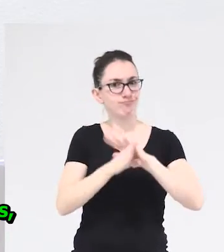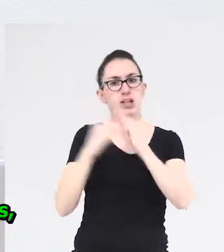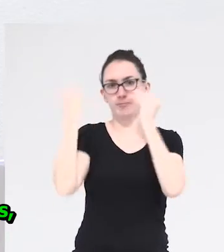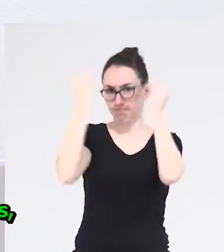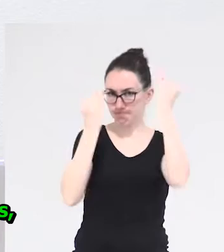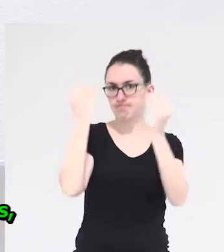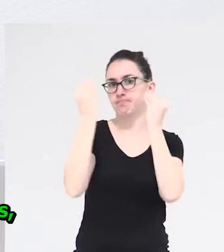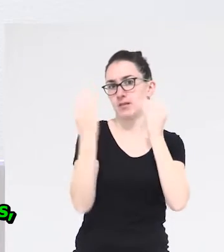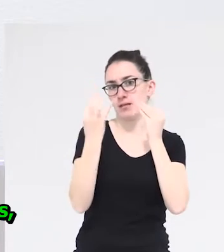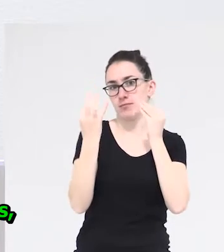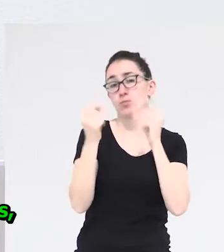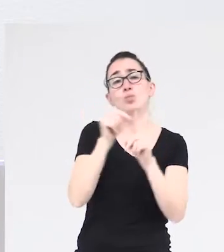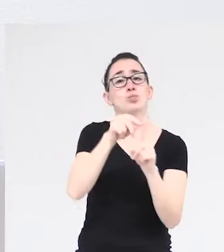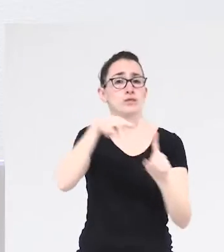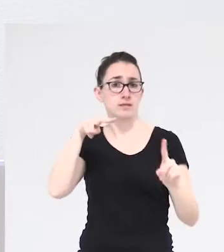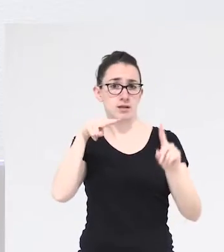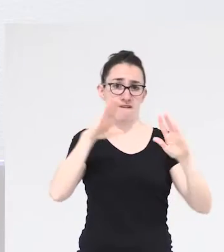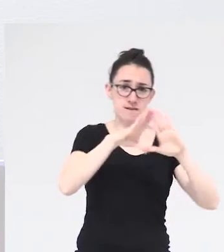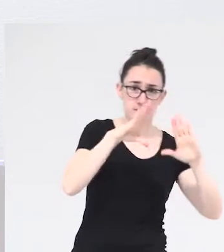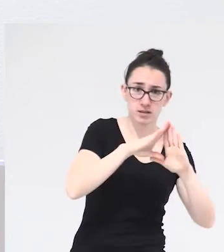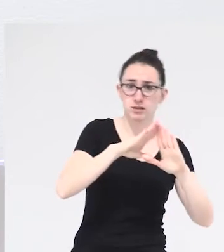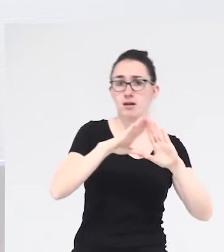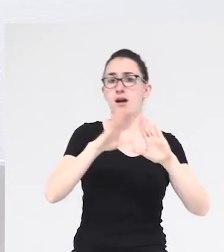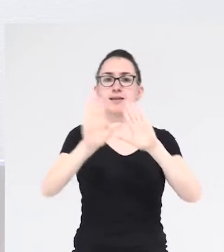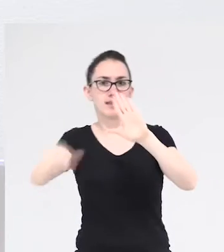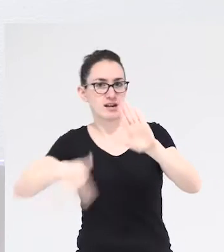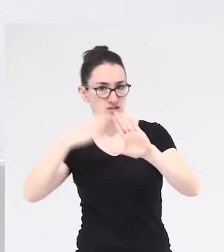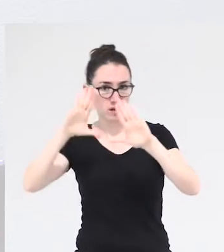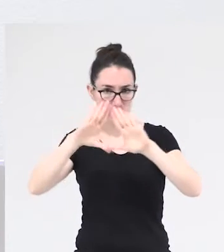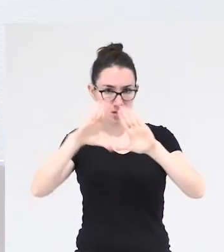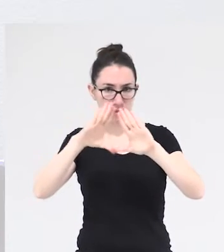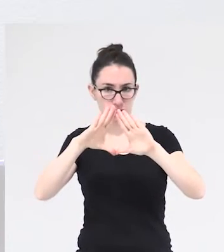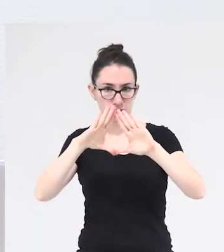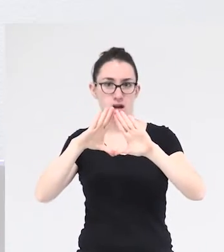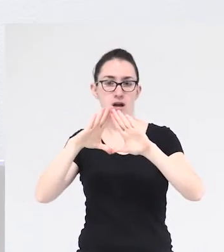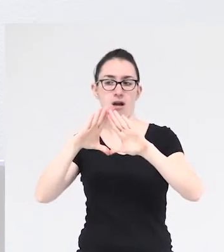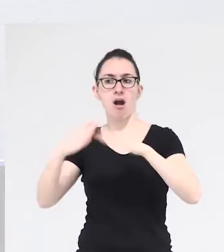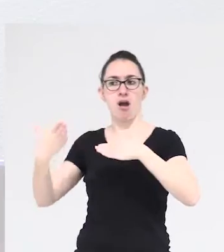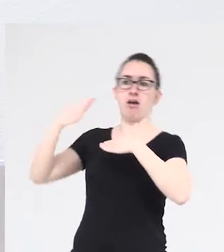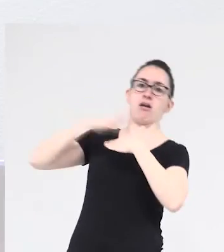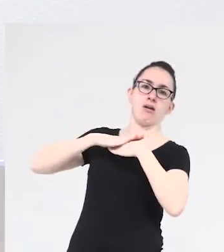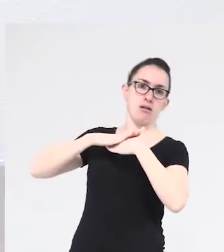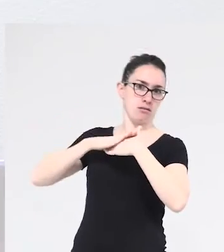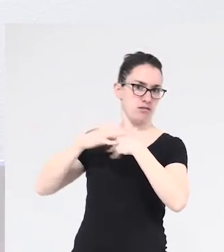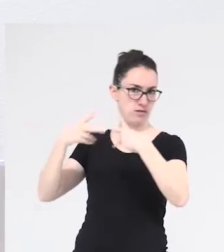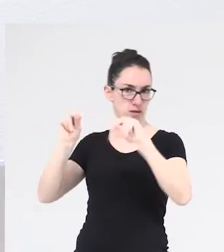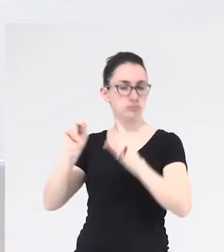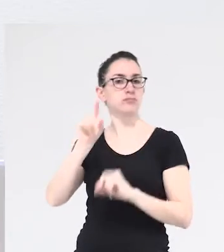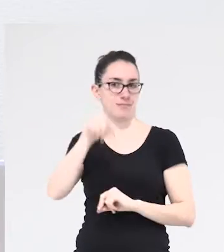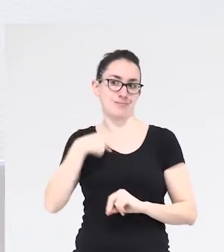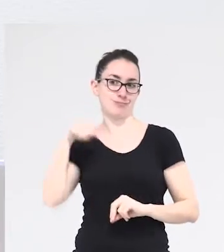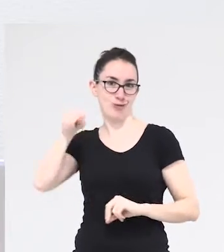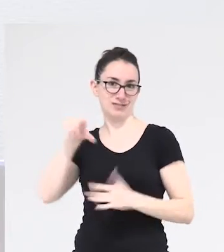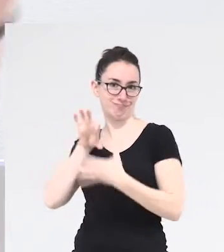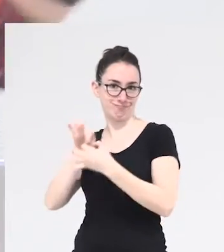desde posiciones feministas, transfeministas, descoloniales también, desde donde me nombro, ¿no?